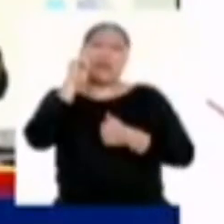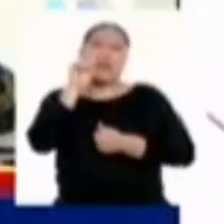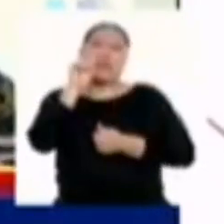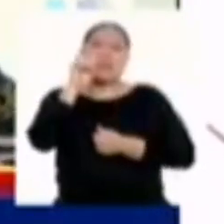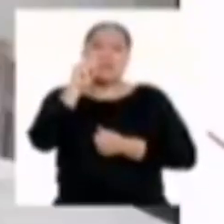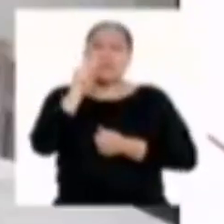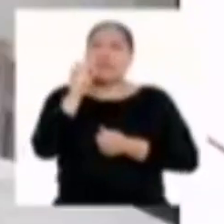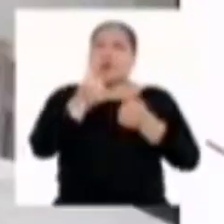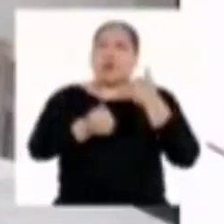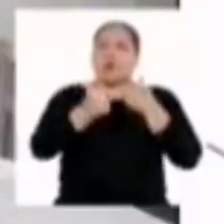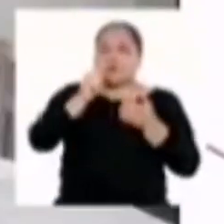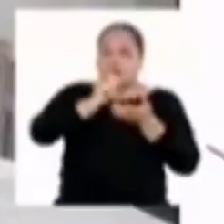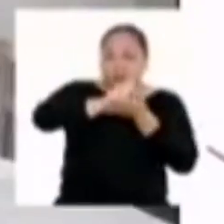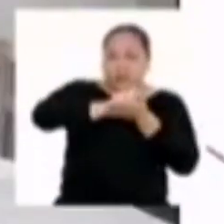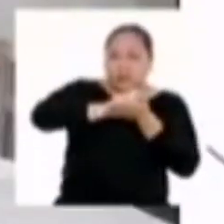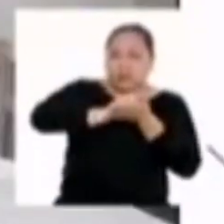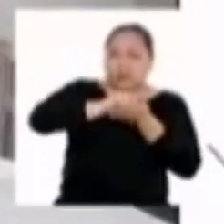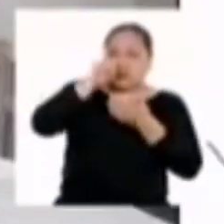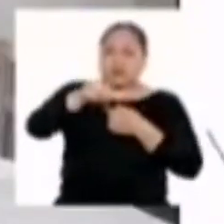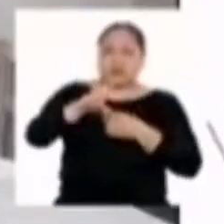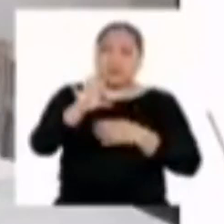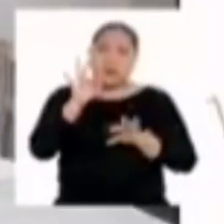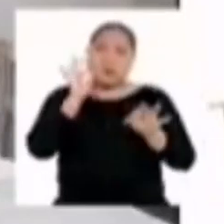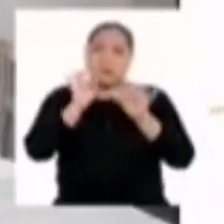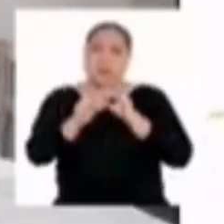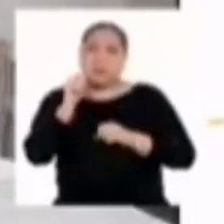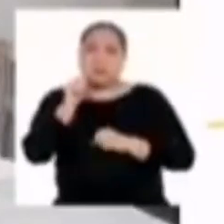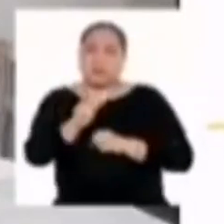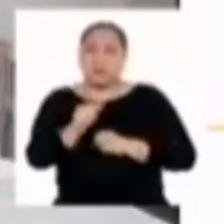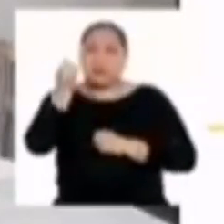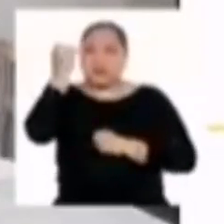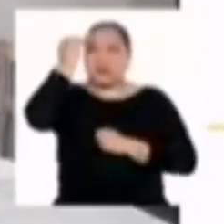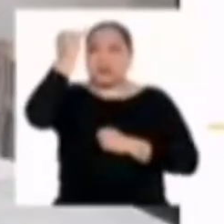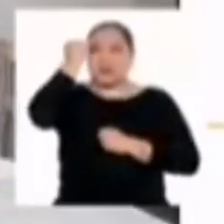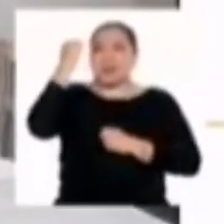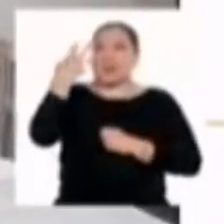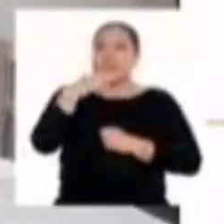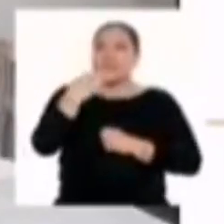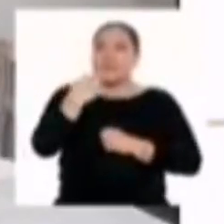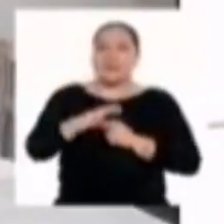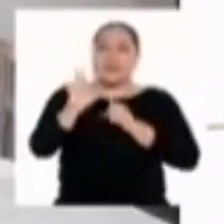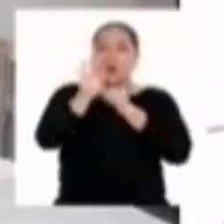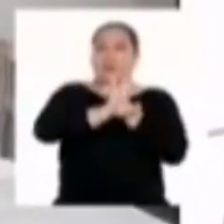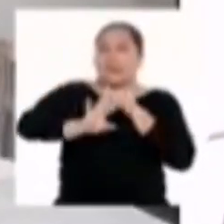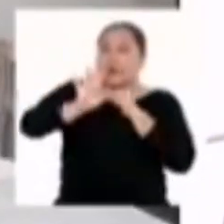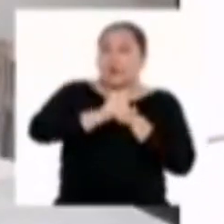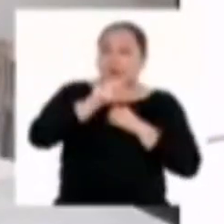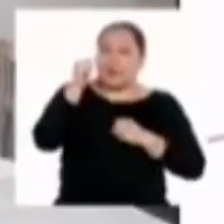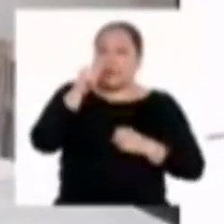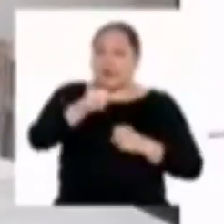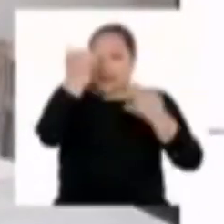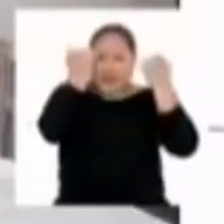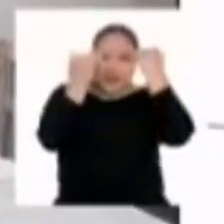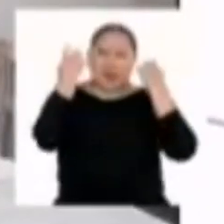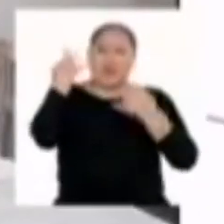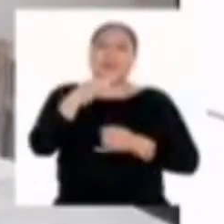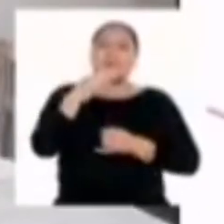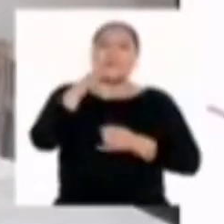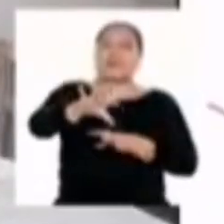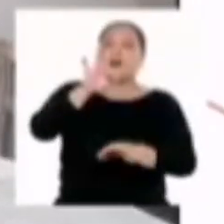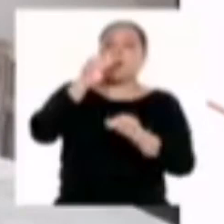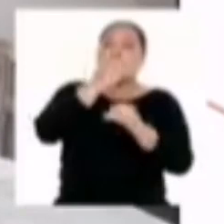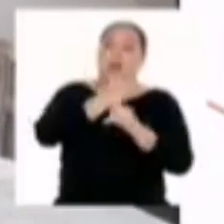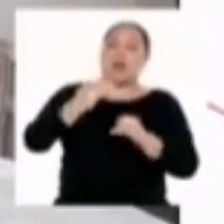de estos escritos? Yo la tesis la identifico porque es la idea que siempre se va a defender y que siempre se encuentra